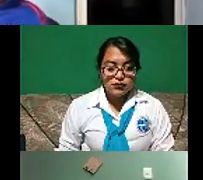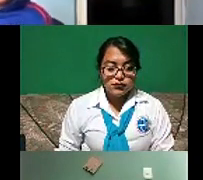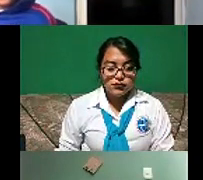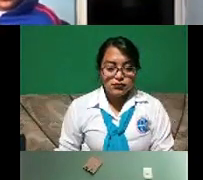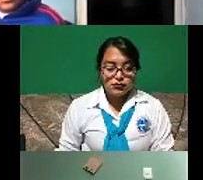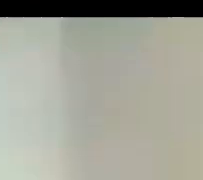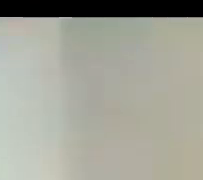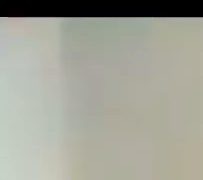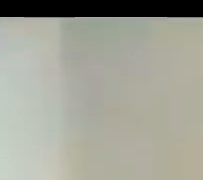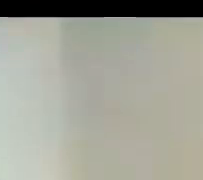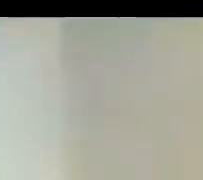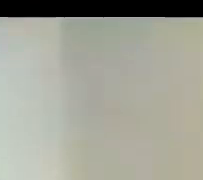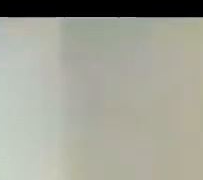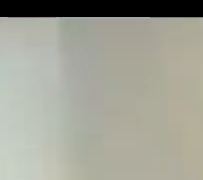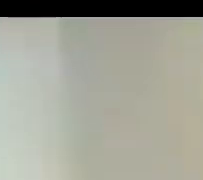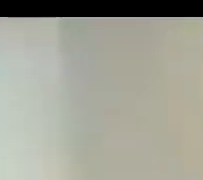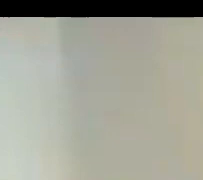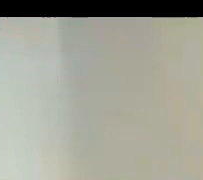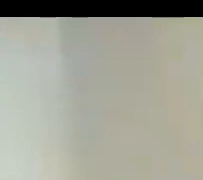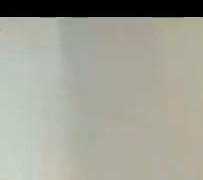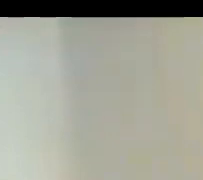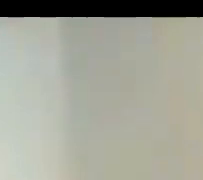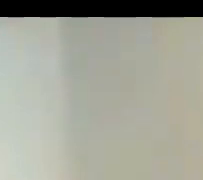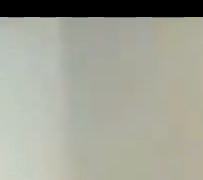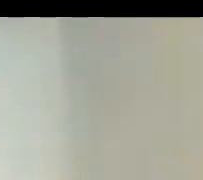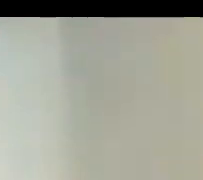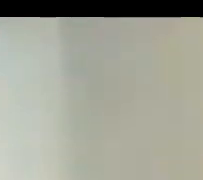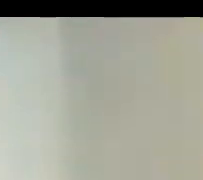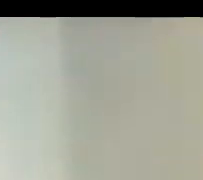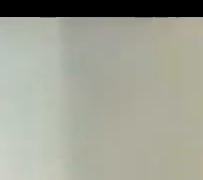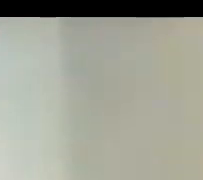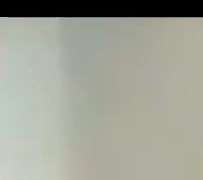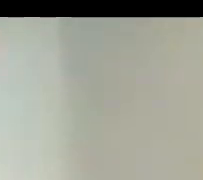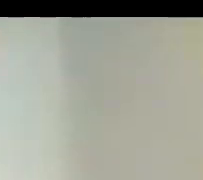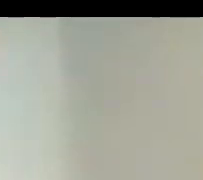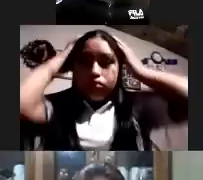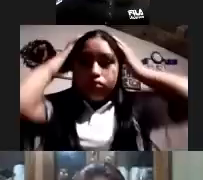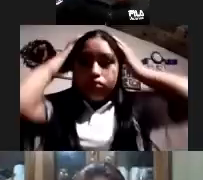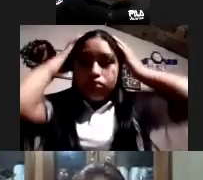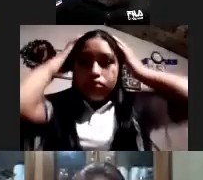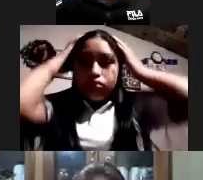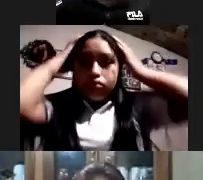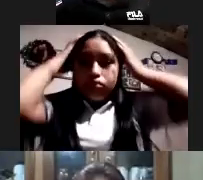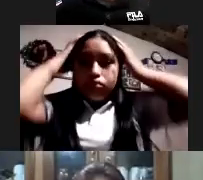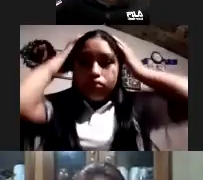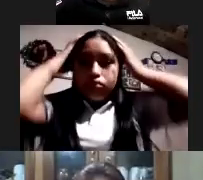presentarles por acá también este video de nuestros estudiantes de quinto primaria.